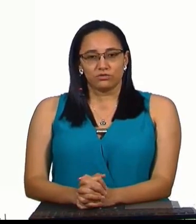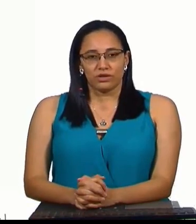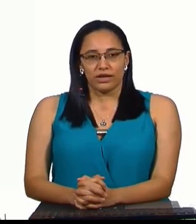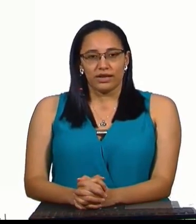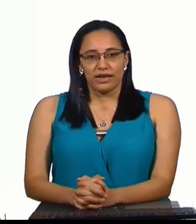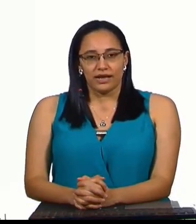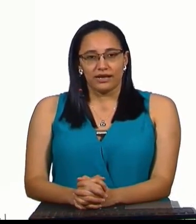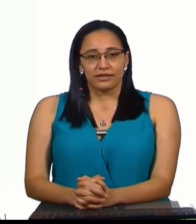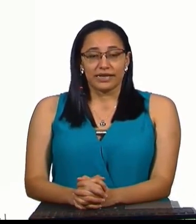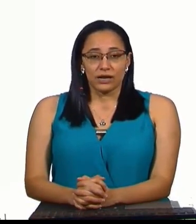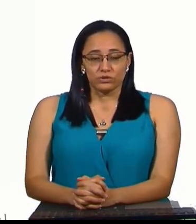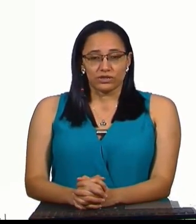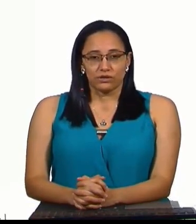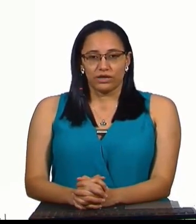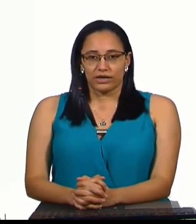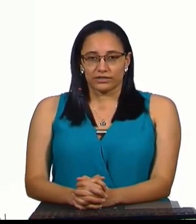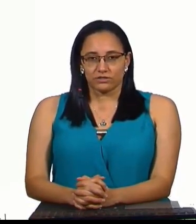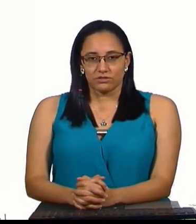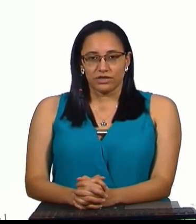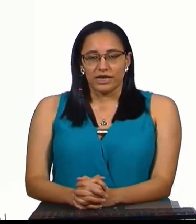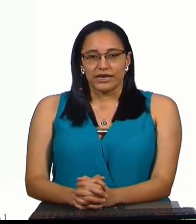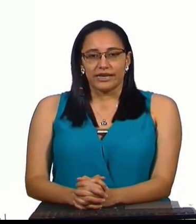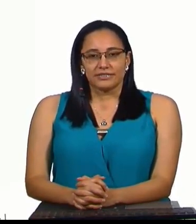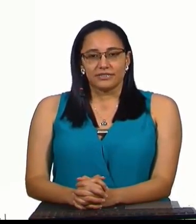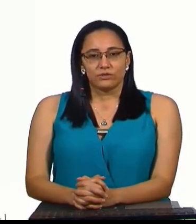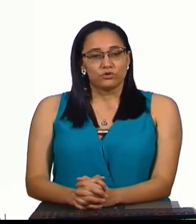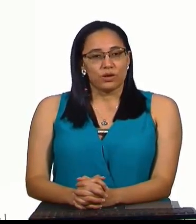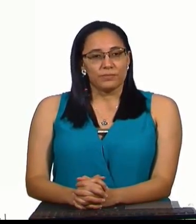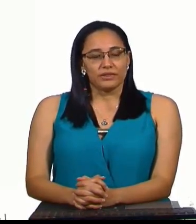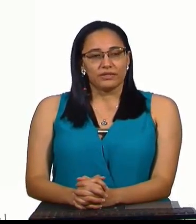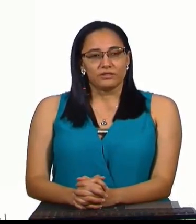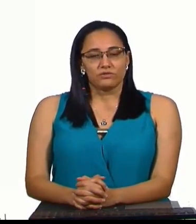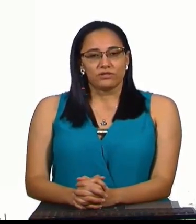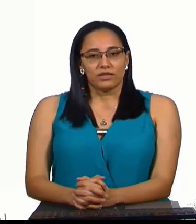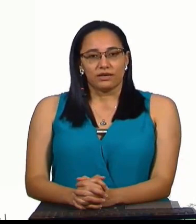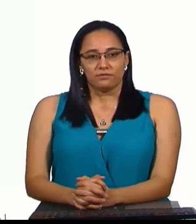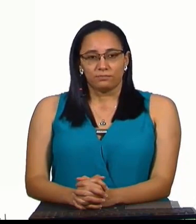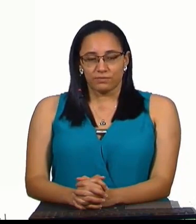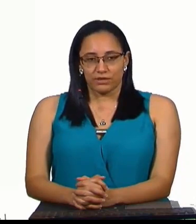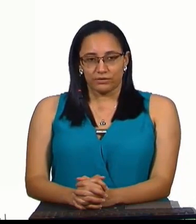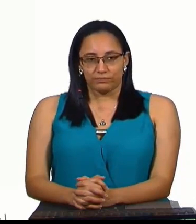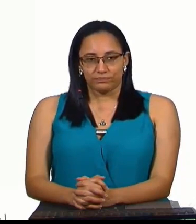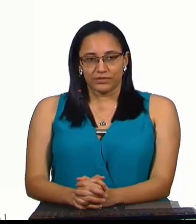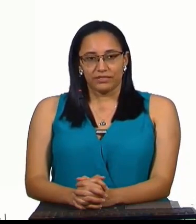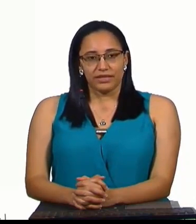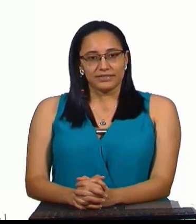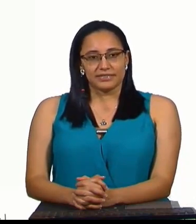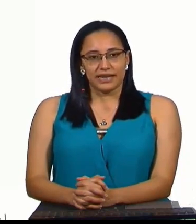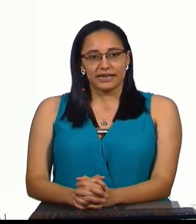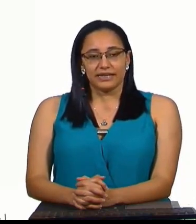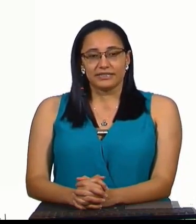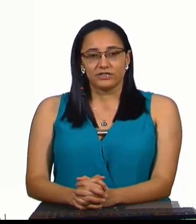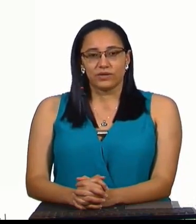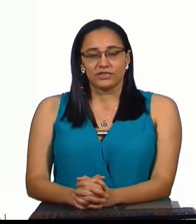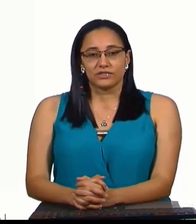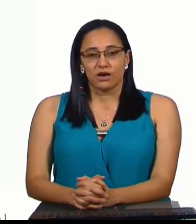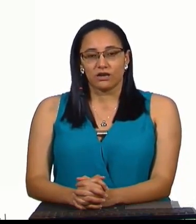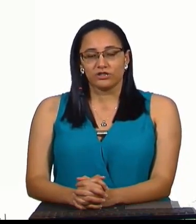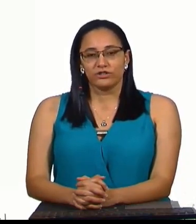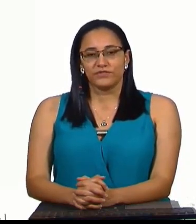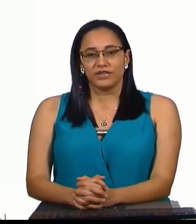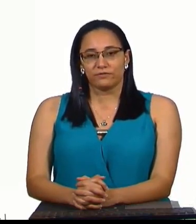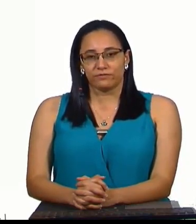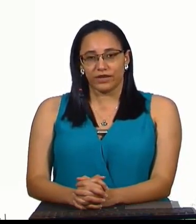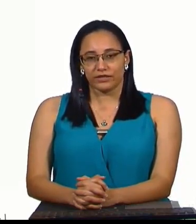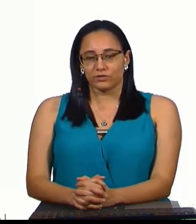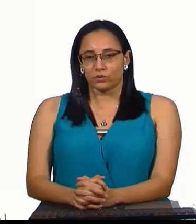de estructura, la causa o la razón es usualmente discutida primero. This then leads to a